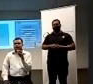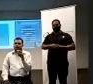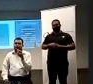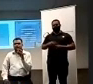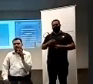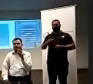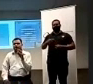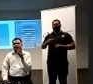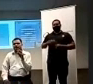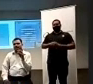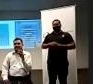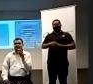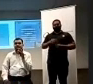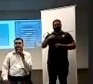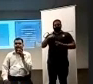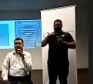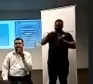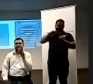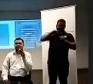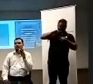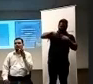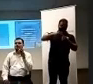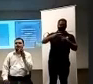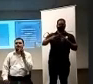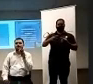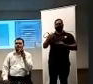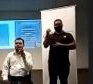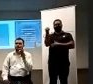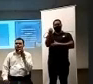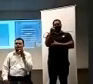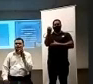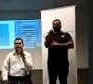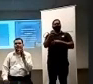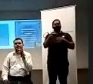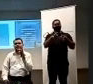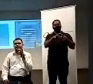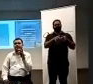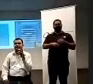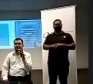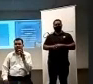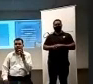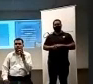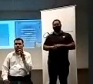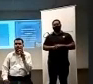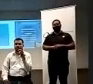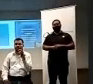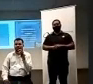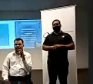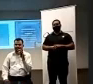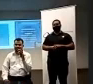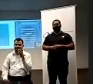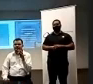Cuando la convención que la Biblia de la discapacidad, que es la Convención por los Derechos Humanos de la Persona con Discapacidad, dice que el Estado tiene